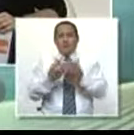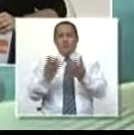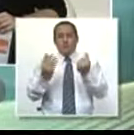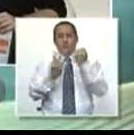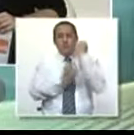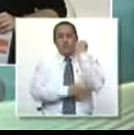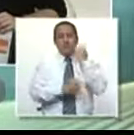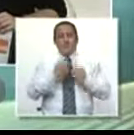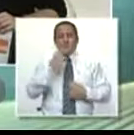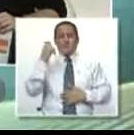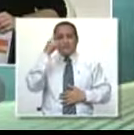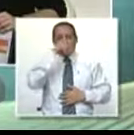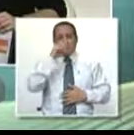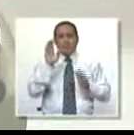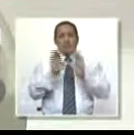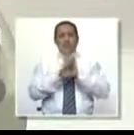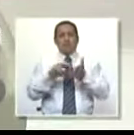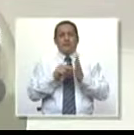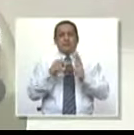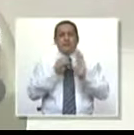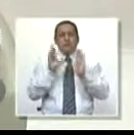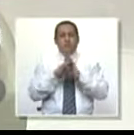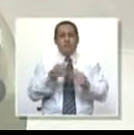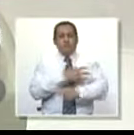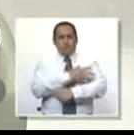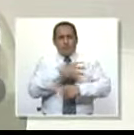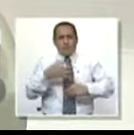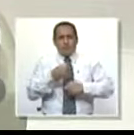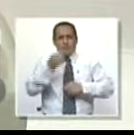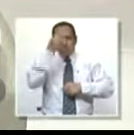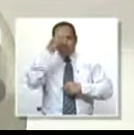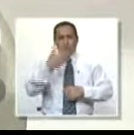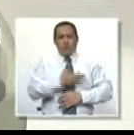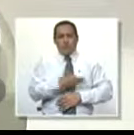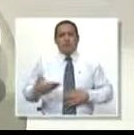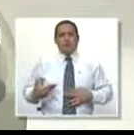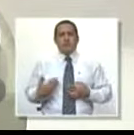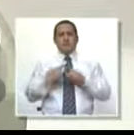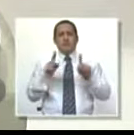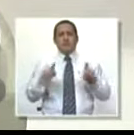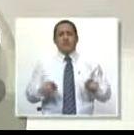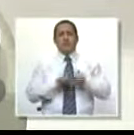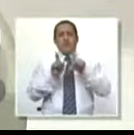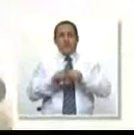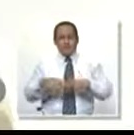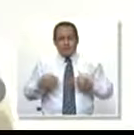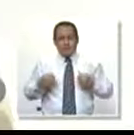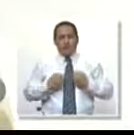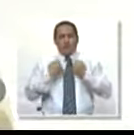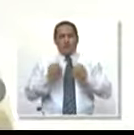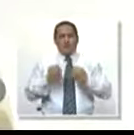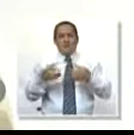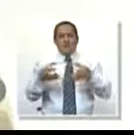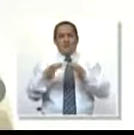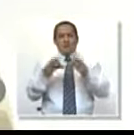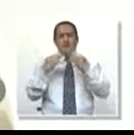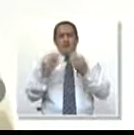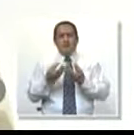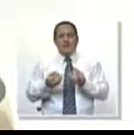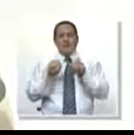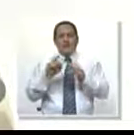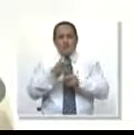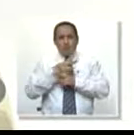excluida es difícil porque implica no solamente fortalecer la capacidad del Estado sino también fortalecer la capacidad de la familias